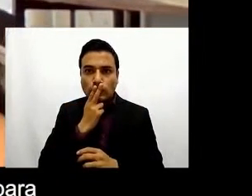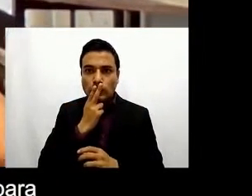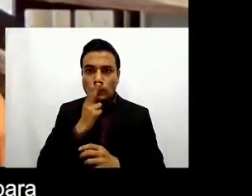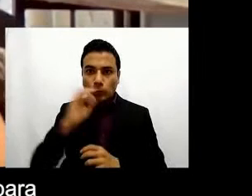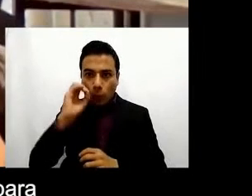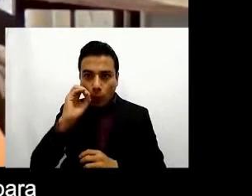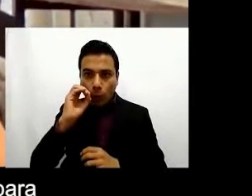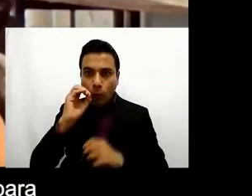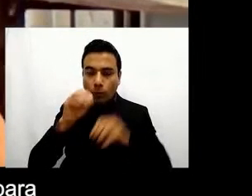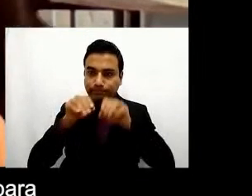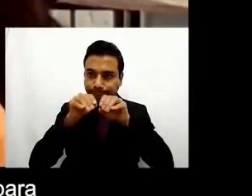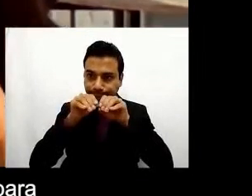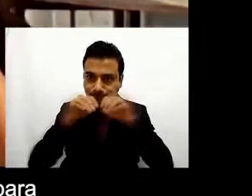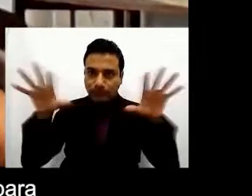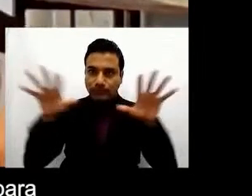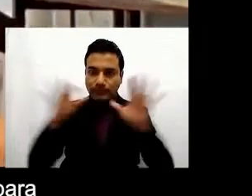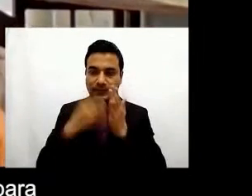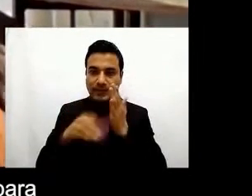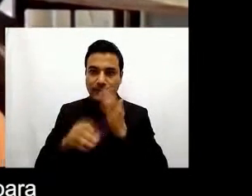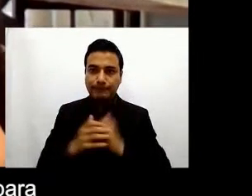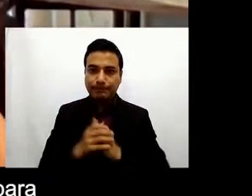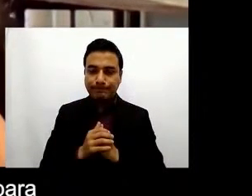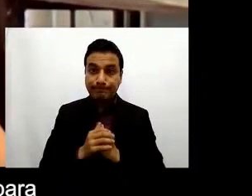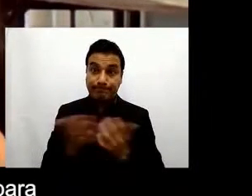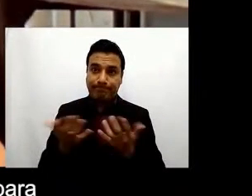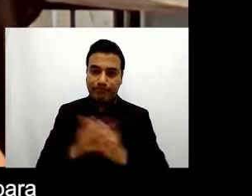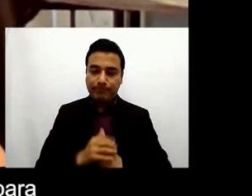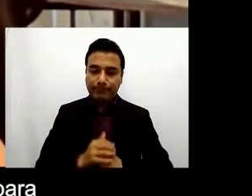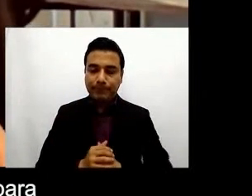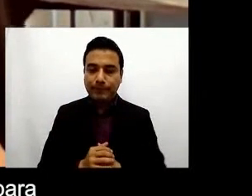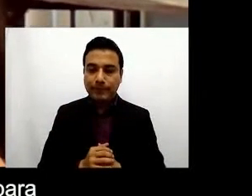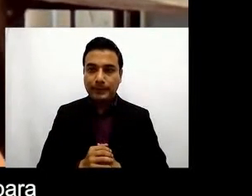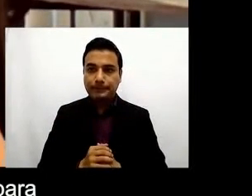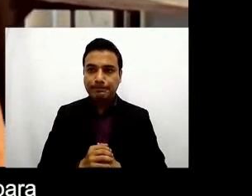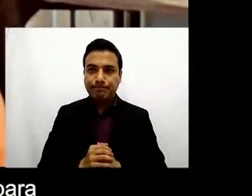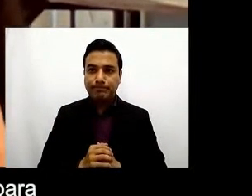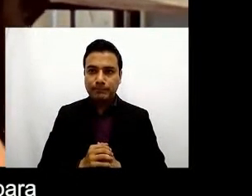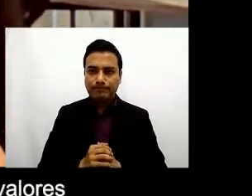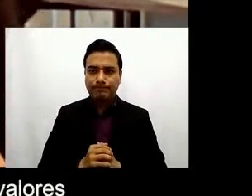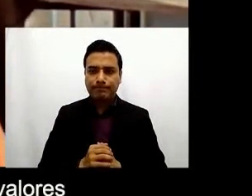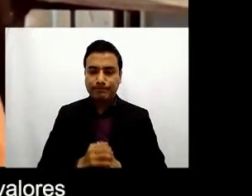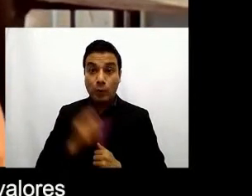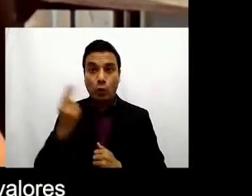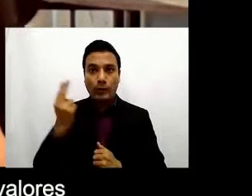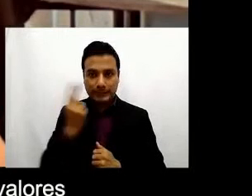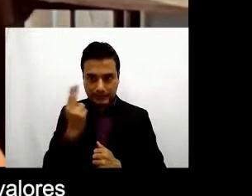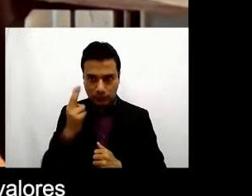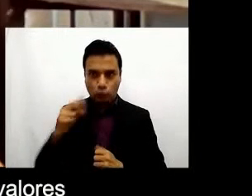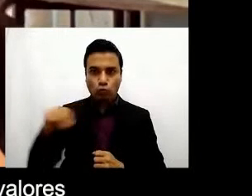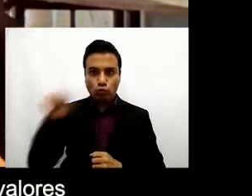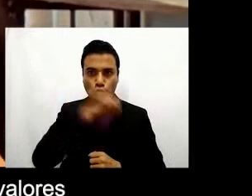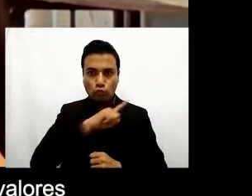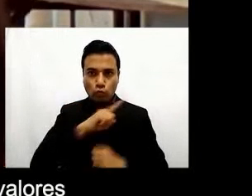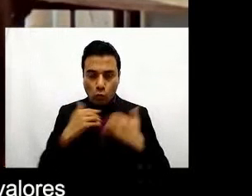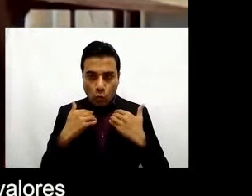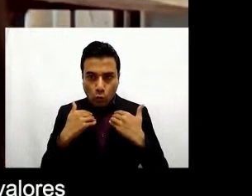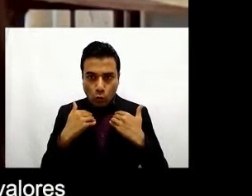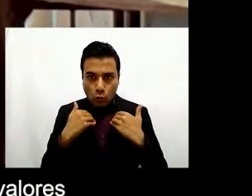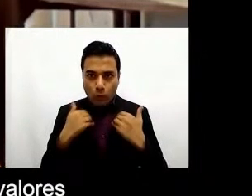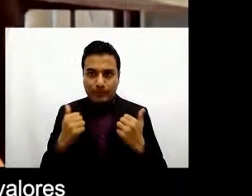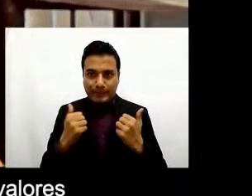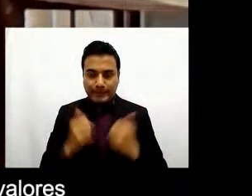generalizarse. Esto, entre otras cosas, requeriría entender, por un lado, las